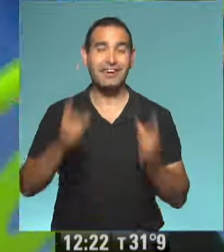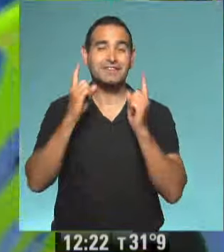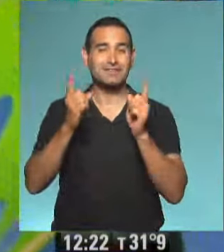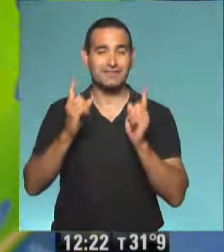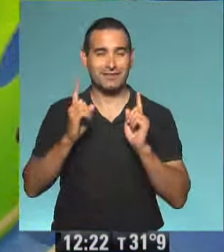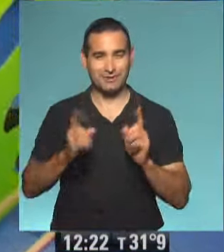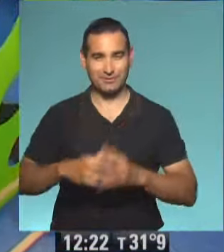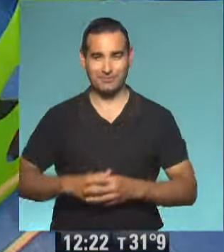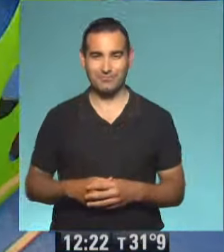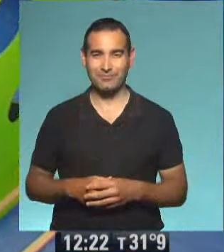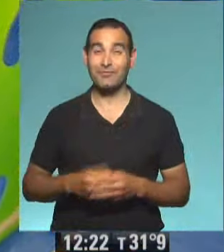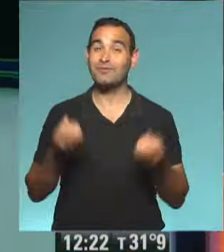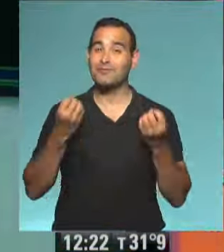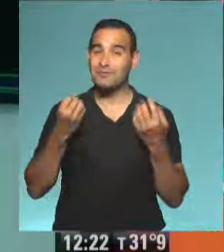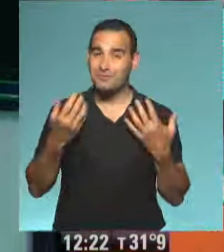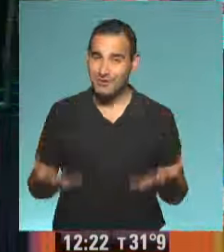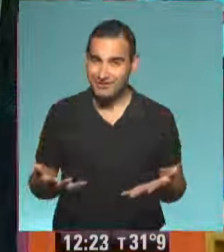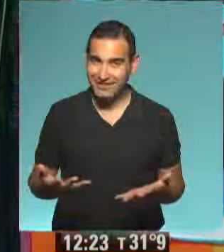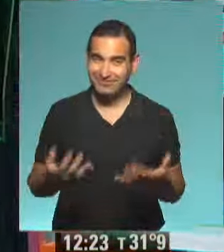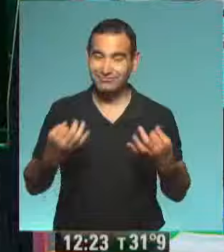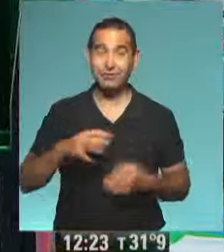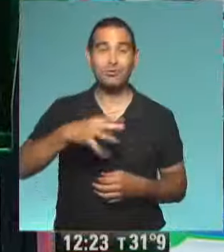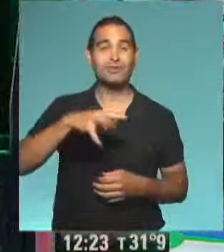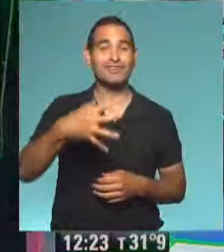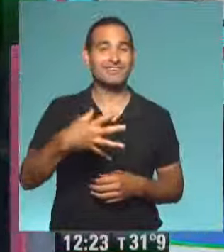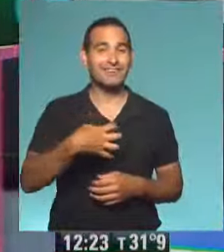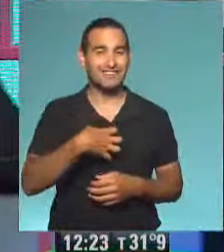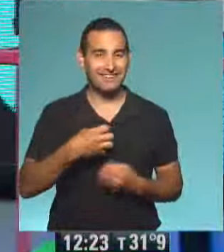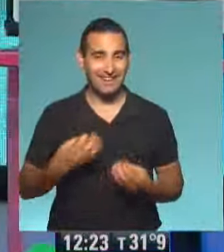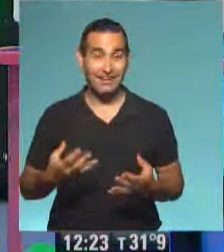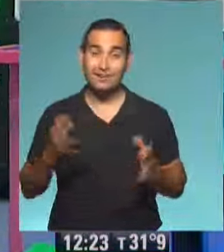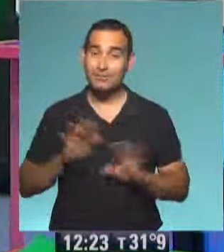de Vir. Hola, ¿cómo les va? ¿Cómo está cuarto y quinto? Bien, acá. Bueno,